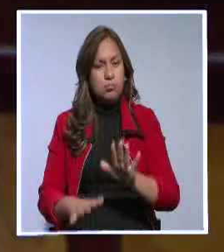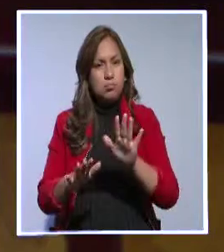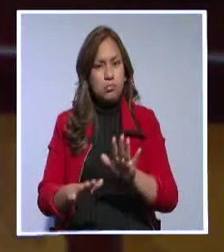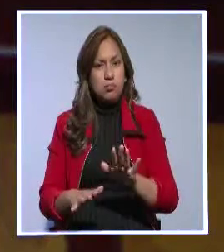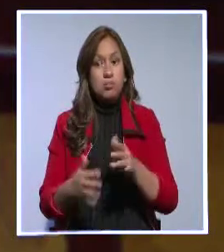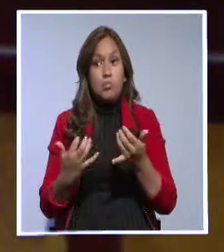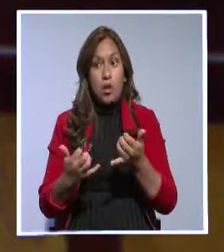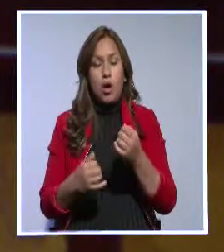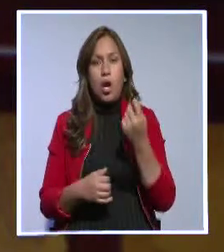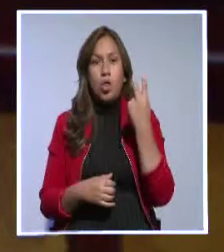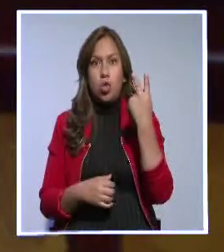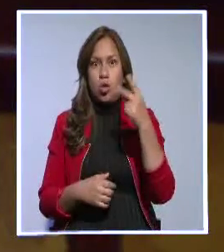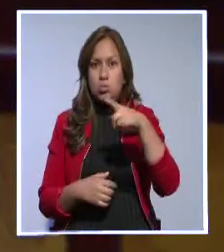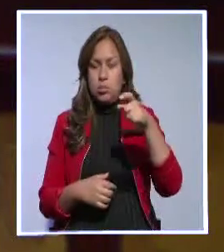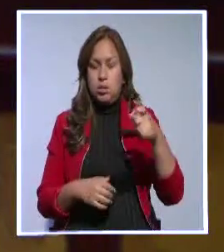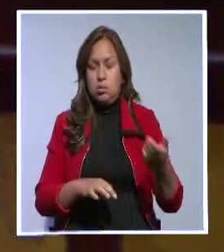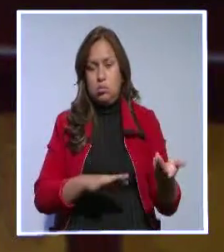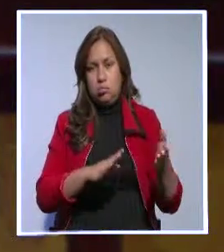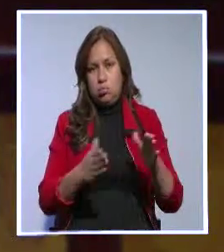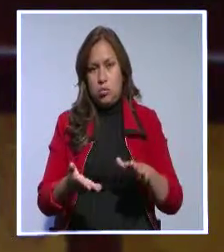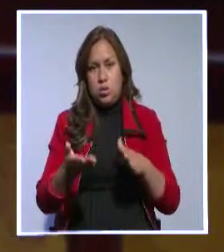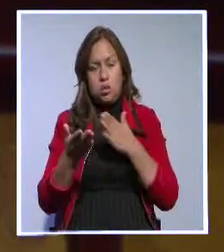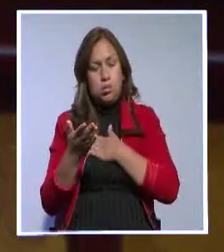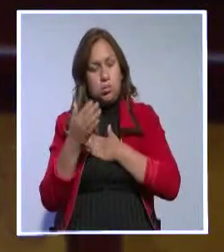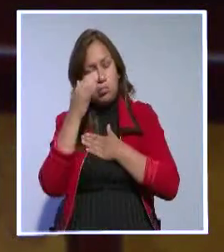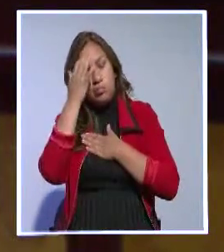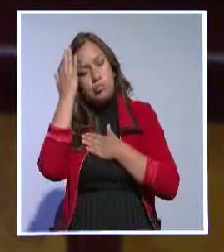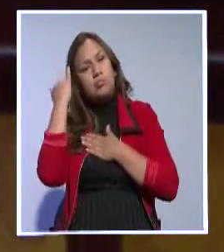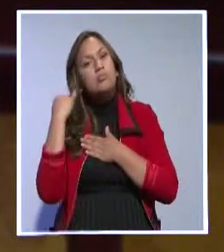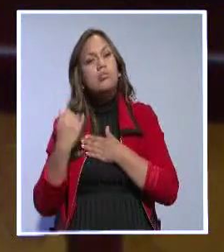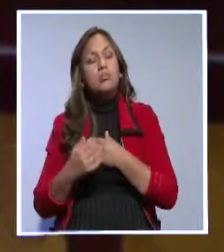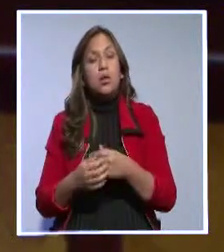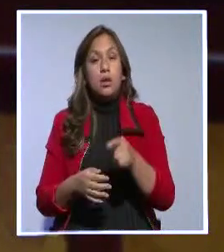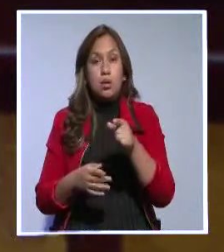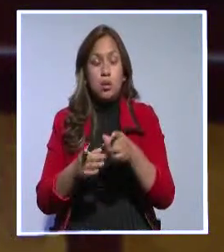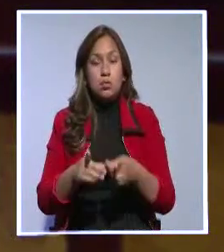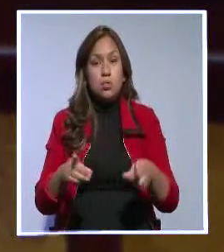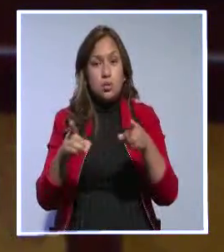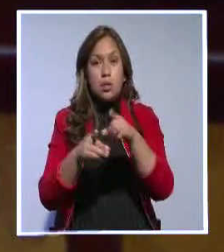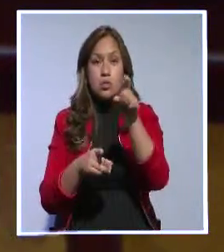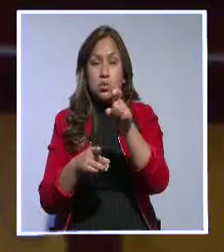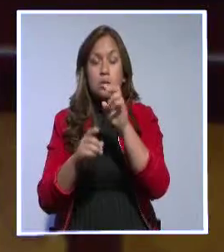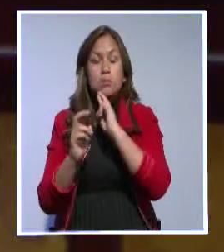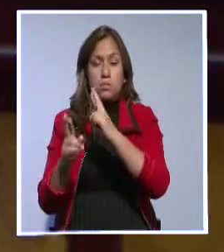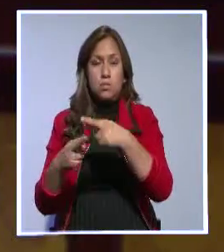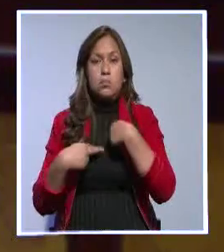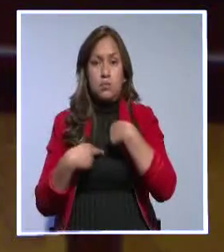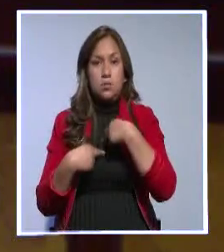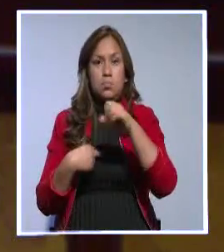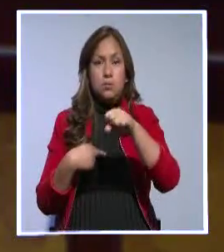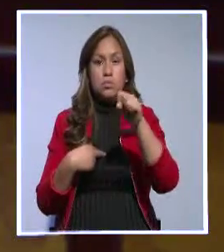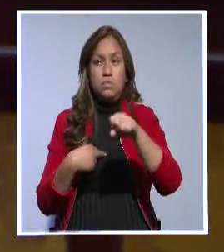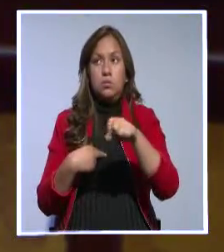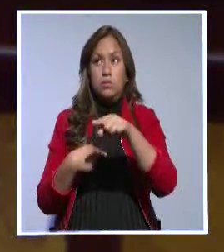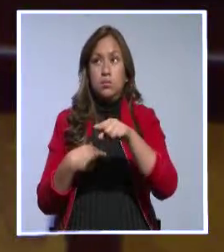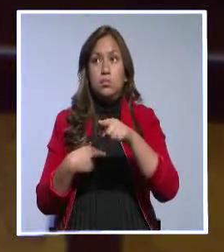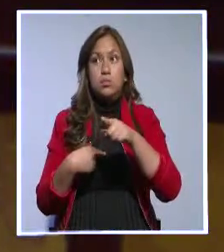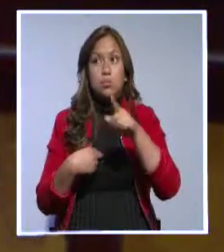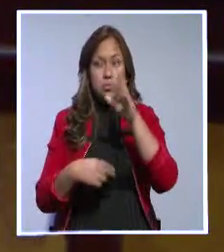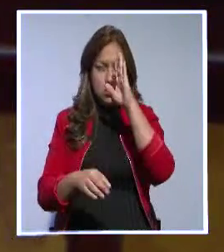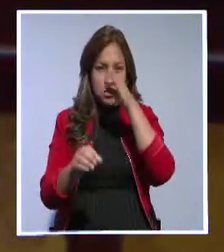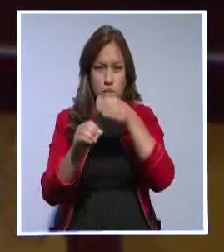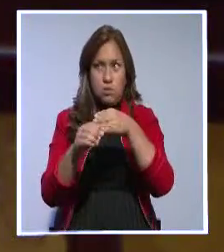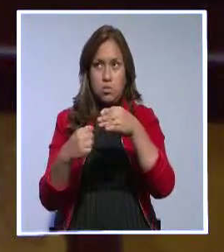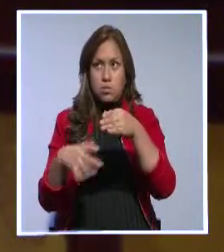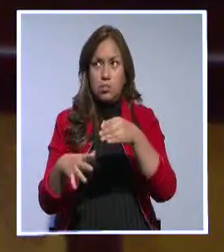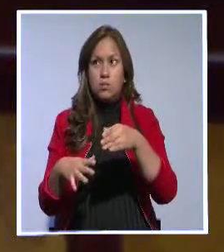valiosas vidas entonces mientras haya estos datos la lastimosamente que reportarles pero vamos a apuntar a que por ejemplo